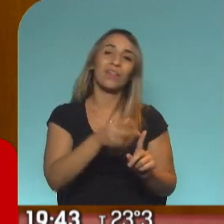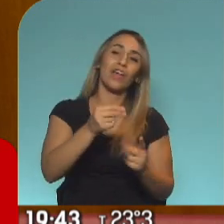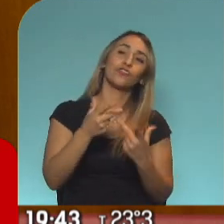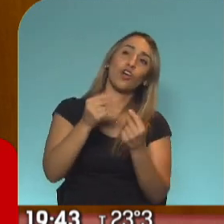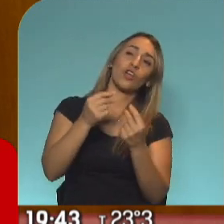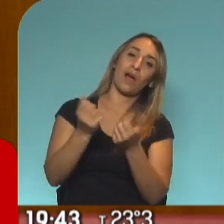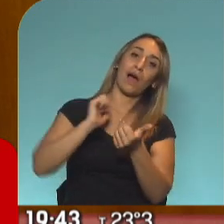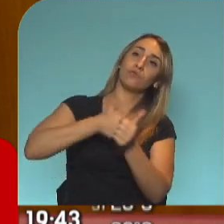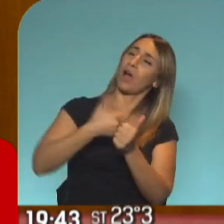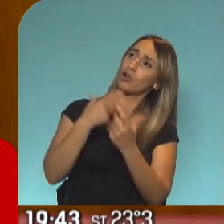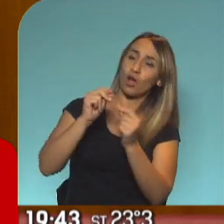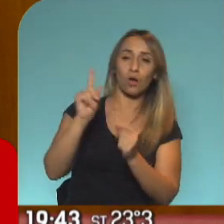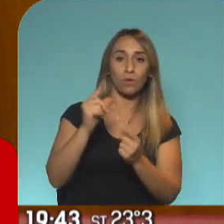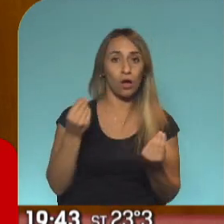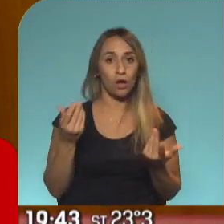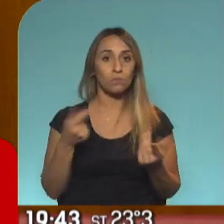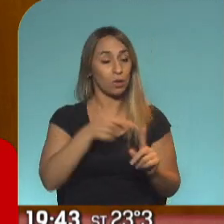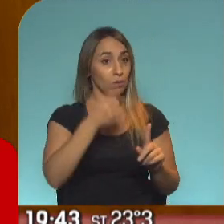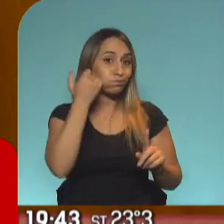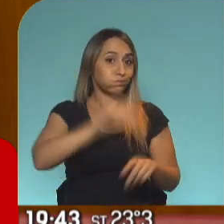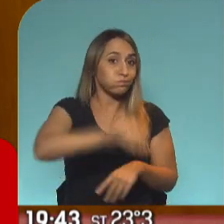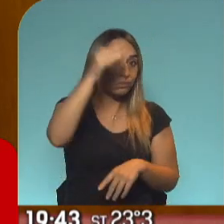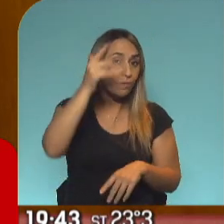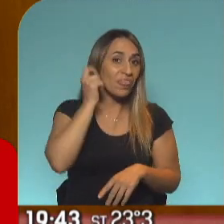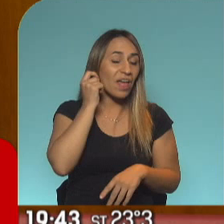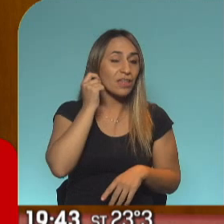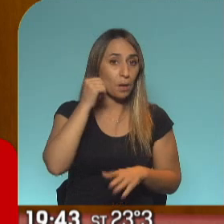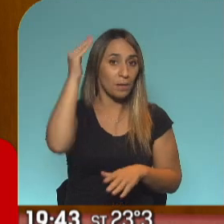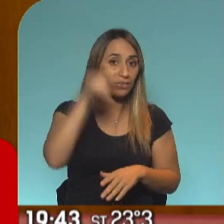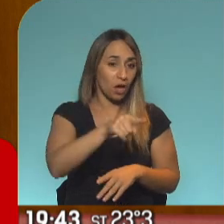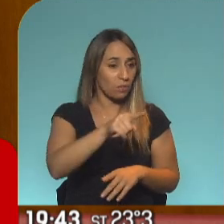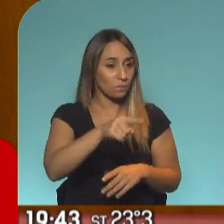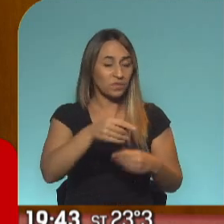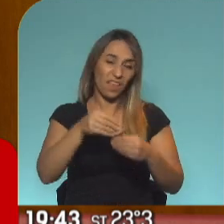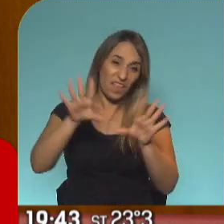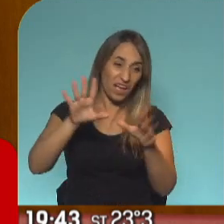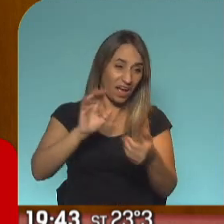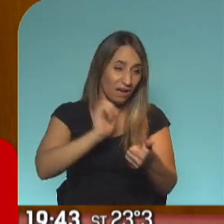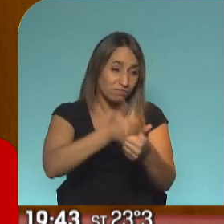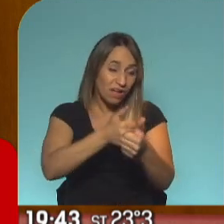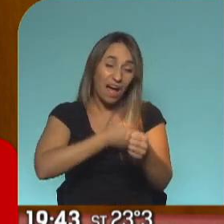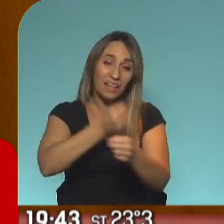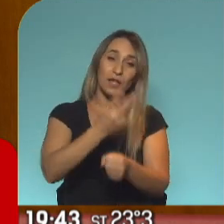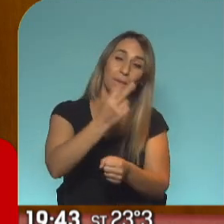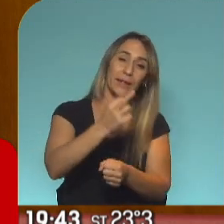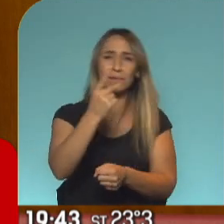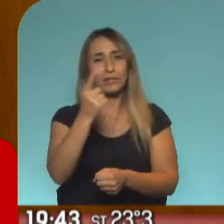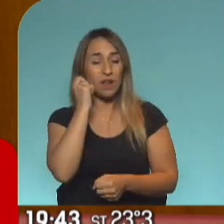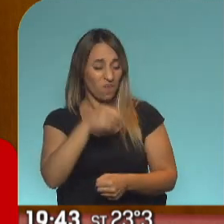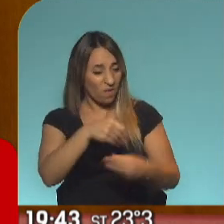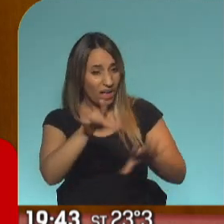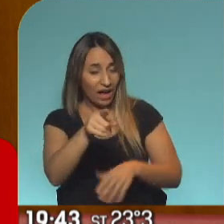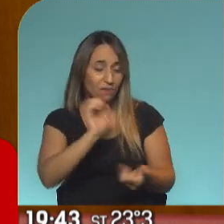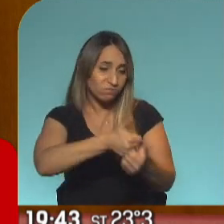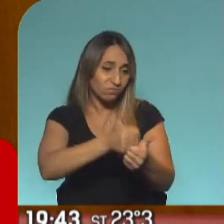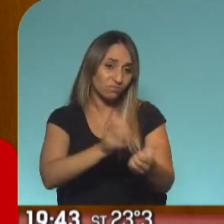sí, como siendo mayor de edad, como los hechos continuaron hasta mis 20, 21 años, como